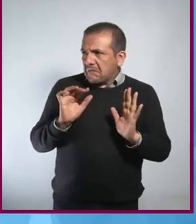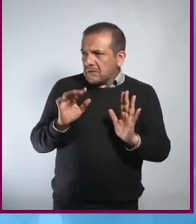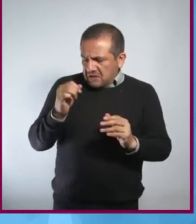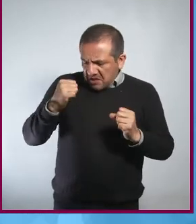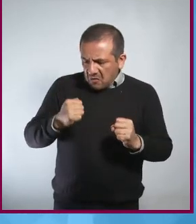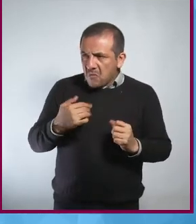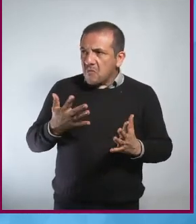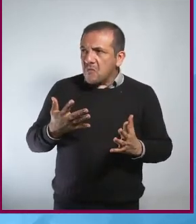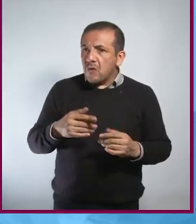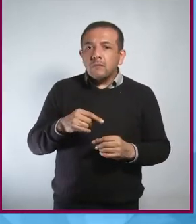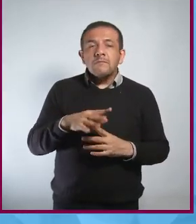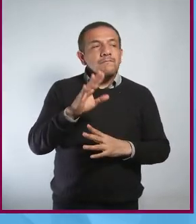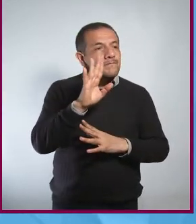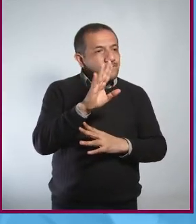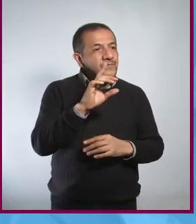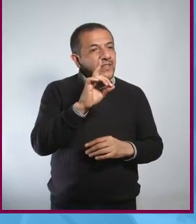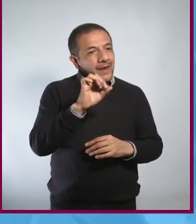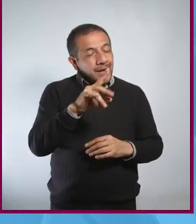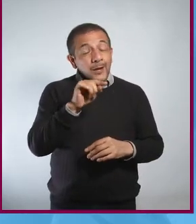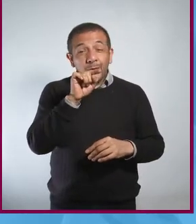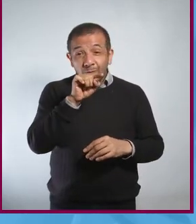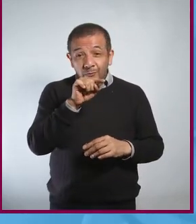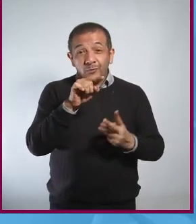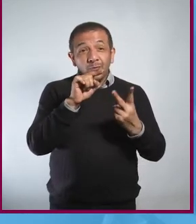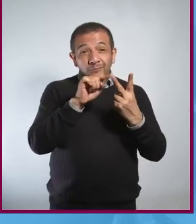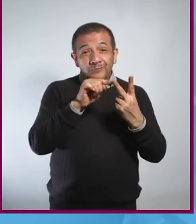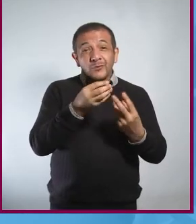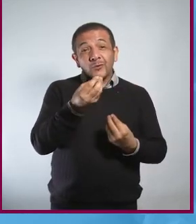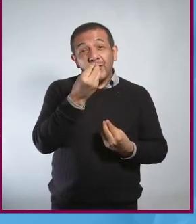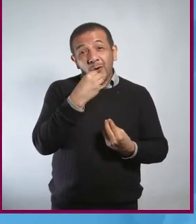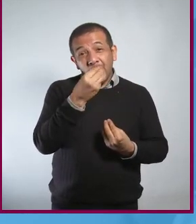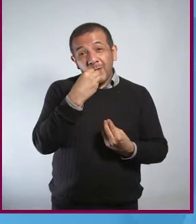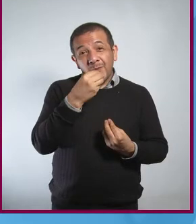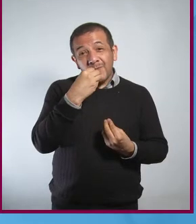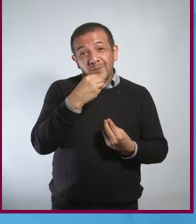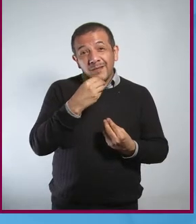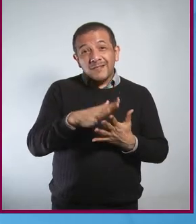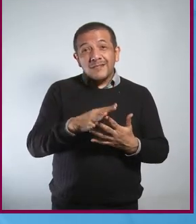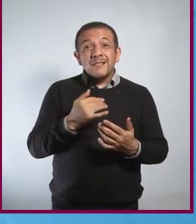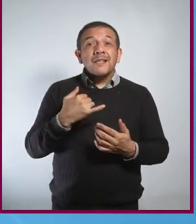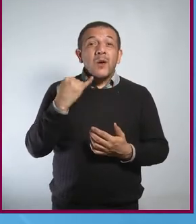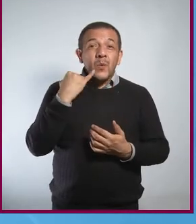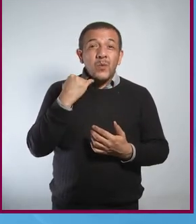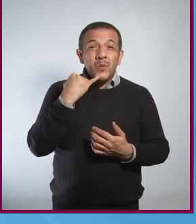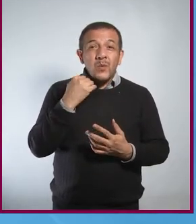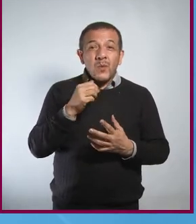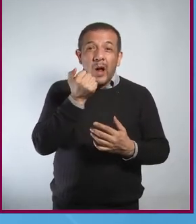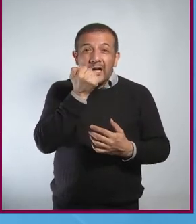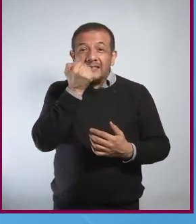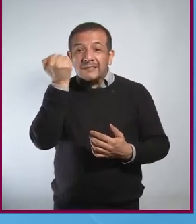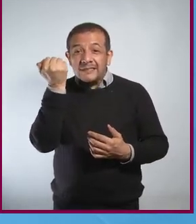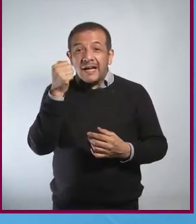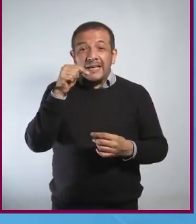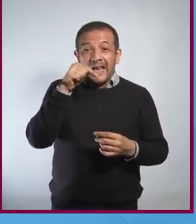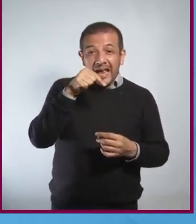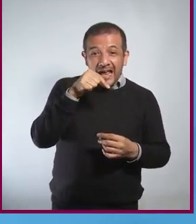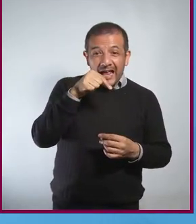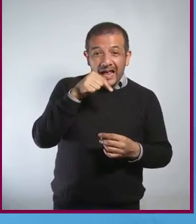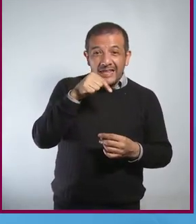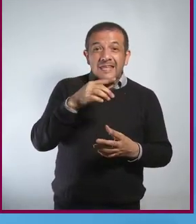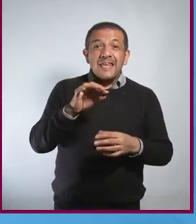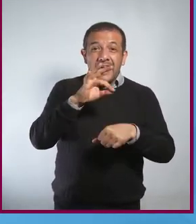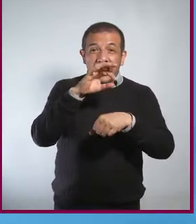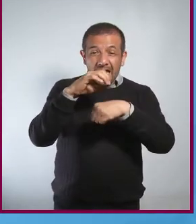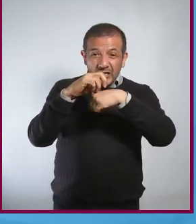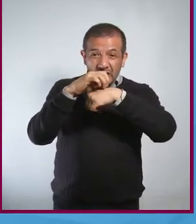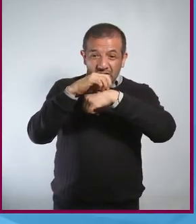lo aseguro. Daniel, en tu caso fue por la ingesta de un jugo de caña en donde el insecto infectado con el parásito fue triturado